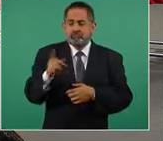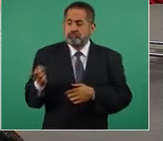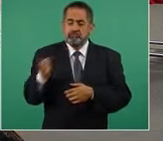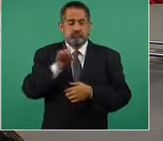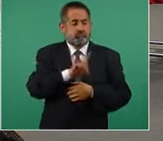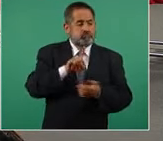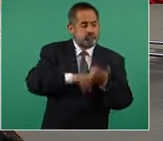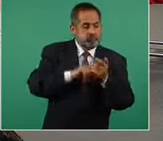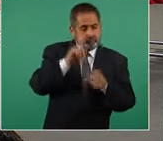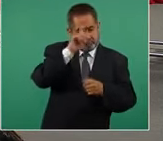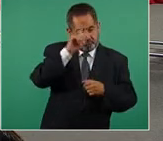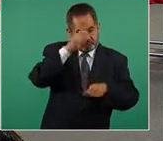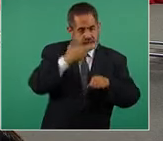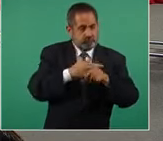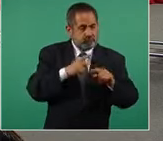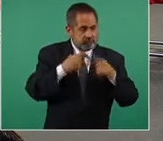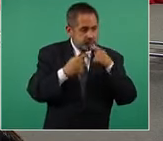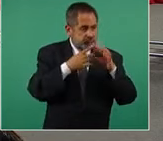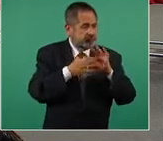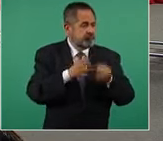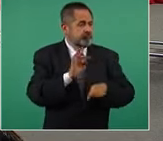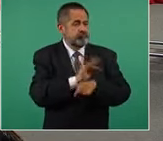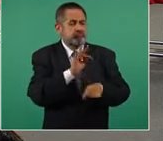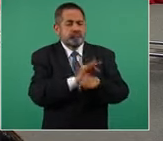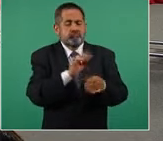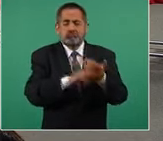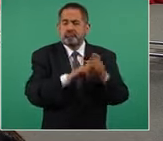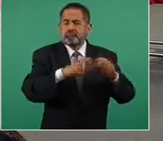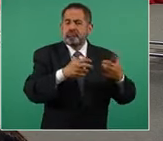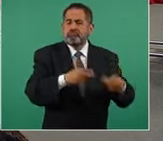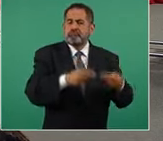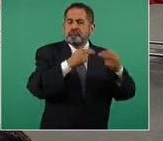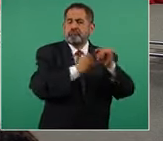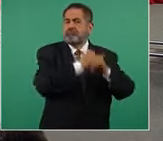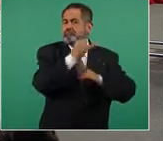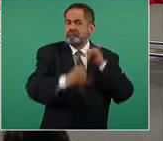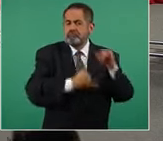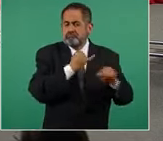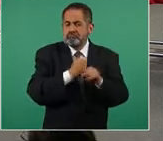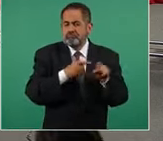actualmente directamente a estos consorcios